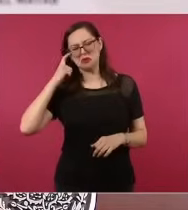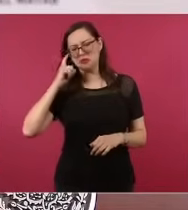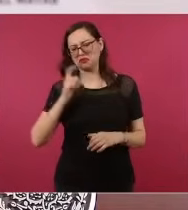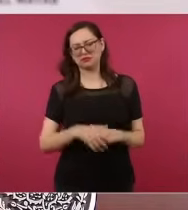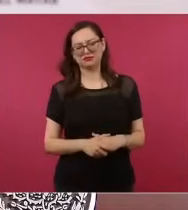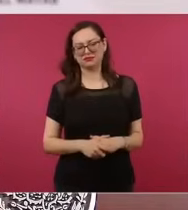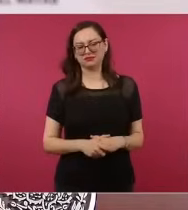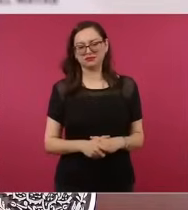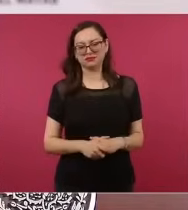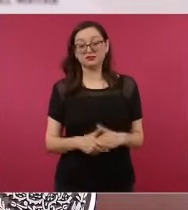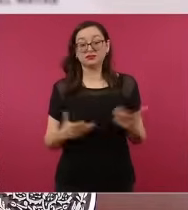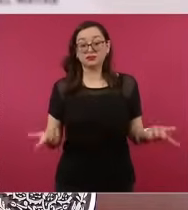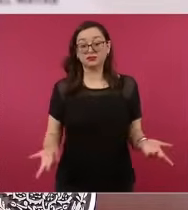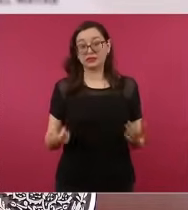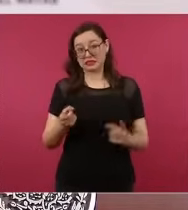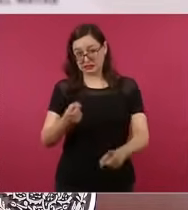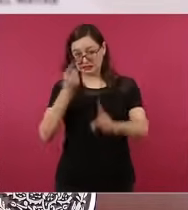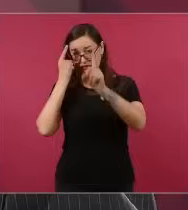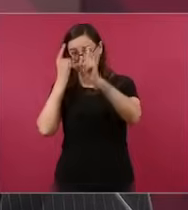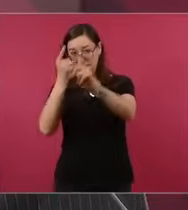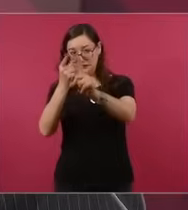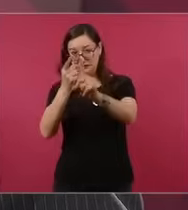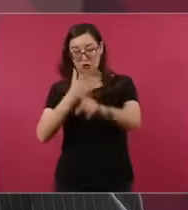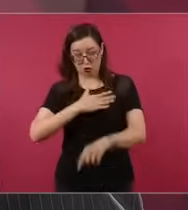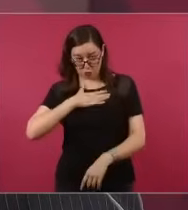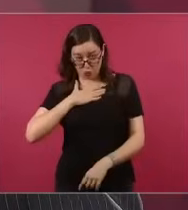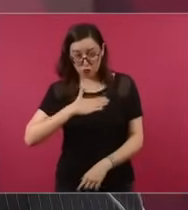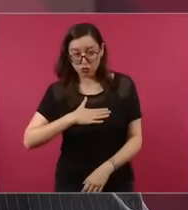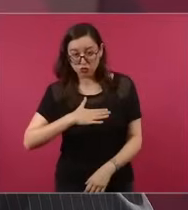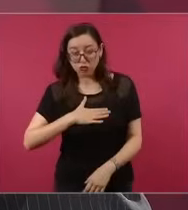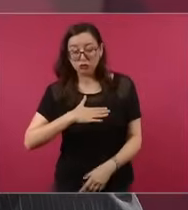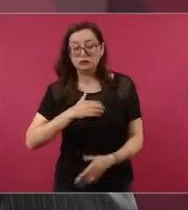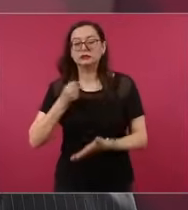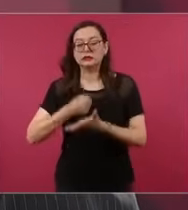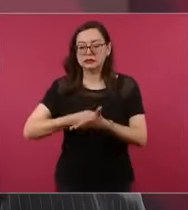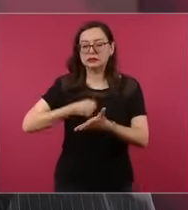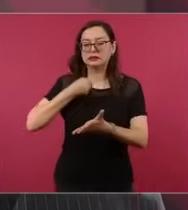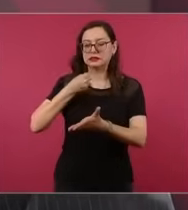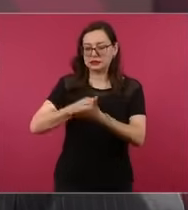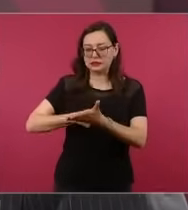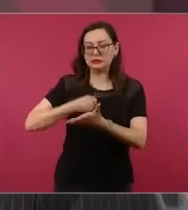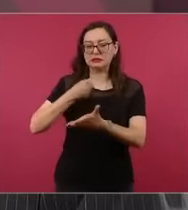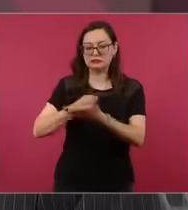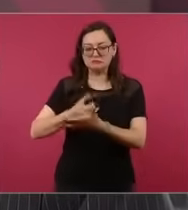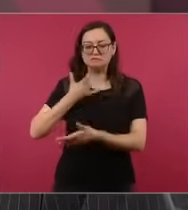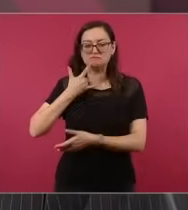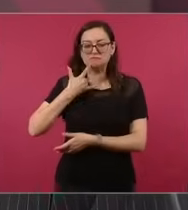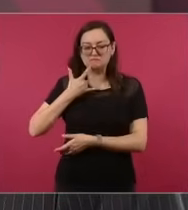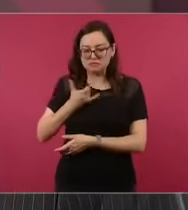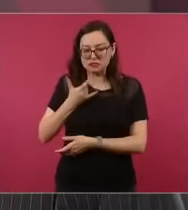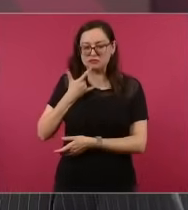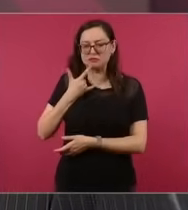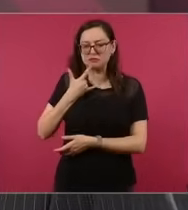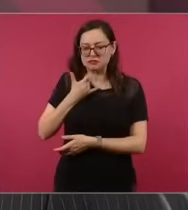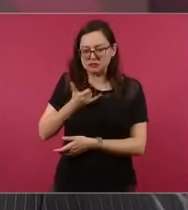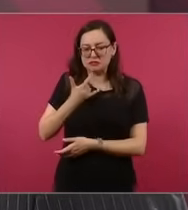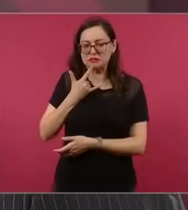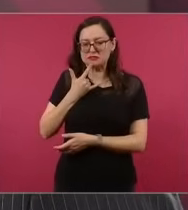he dicho, cuando uno lucha por una causa justa, que él no lo está haciendo,